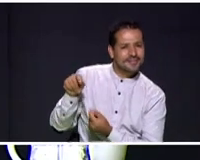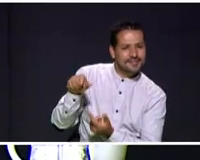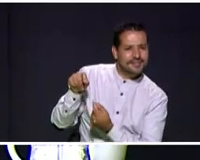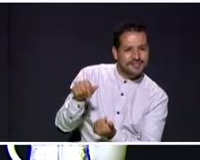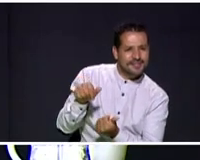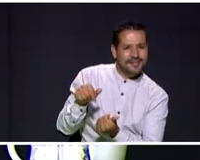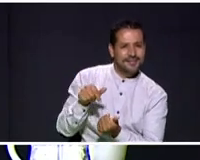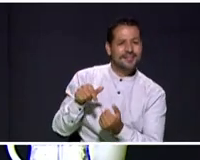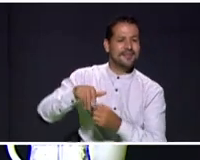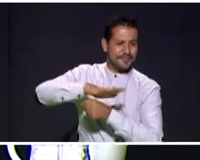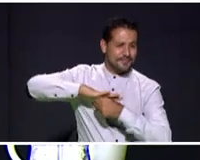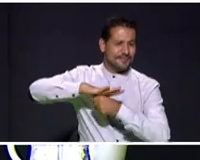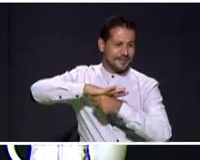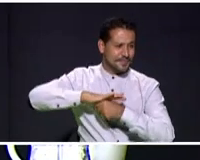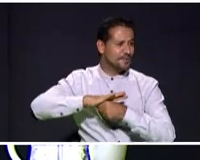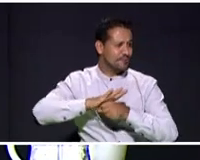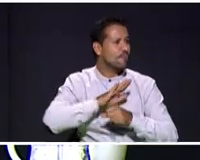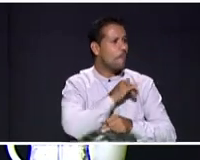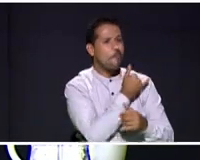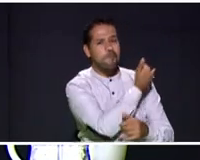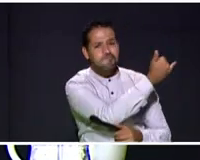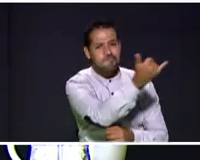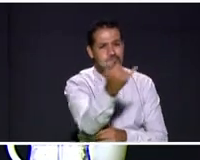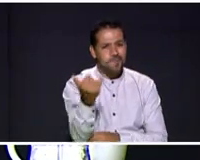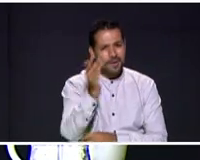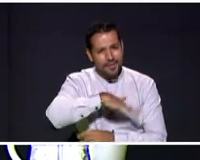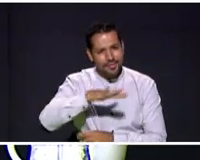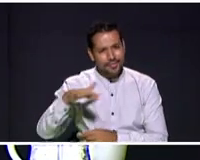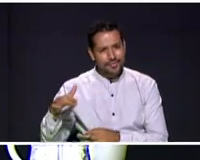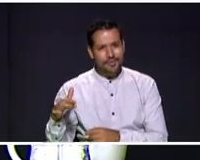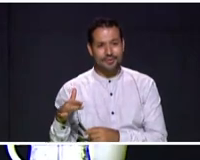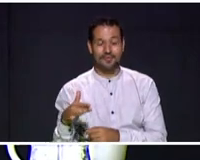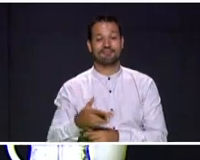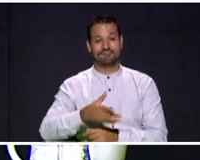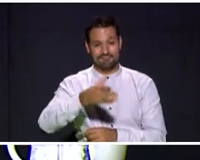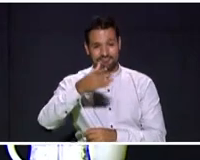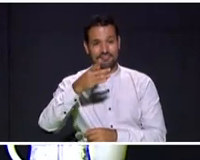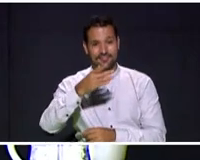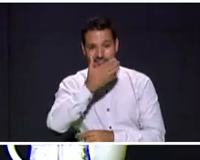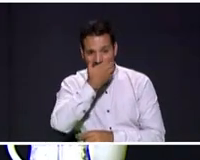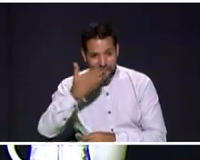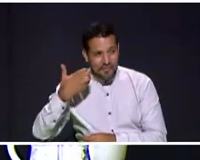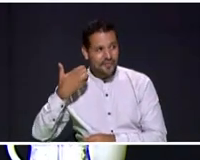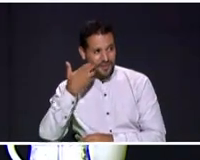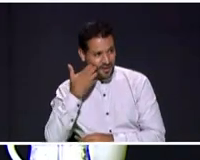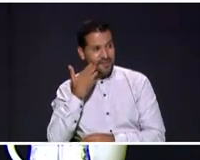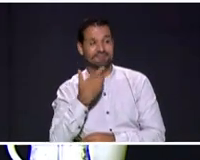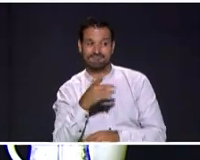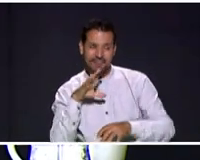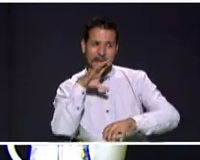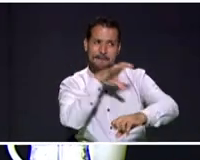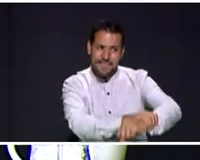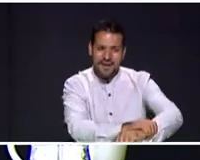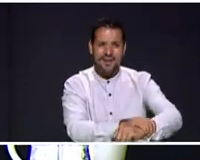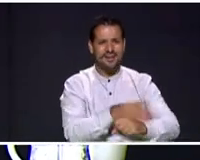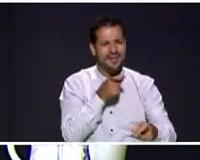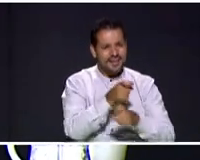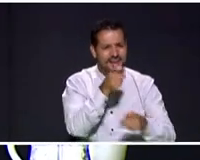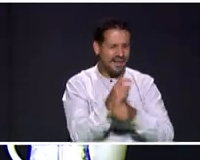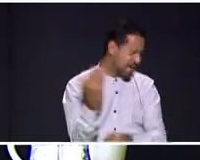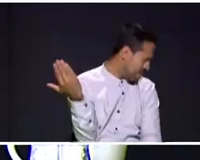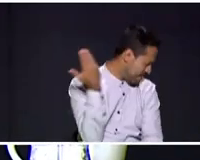antioquia en el país sin lugar a dudas a las diferencias de las farc hay que perseguirlas le hicieron trampa al país engañaron al país este país